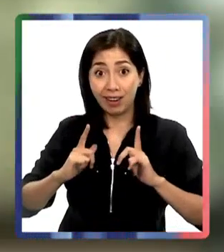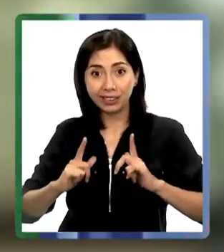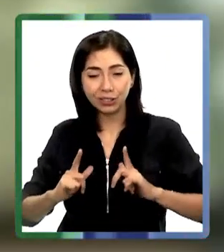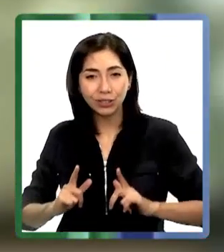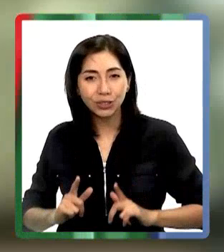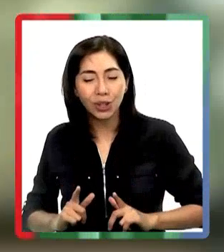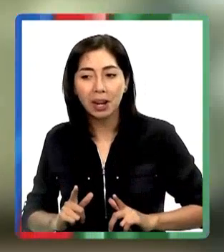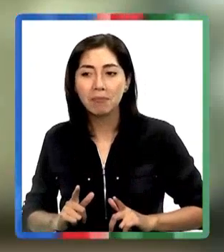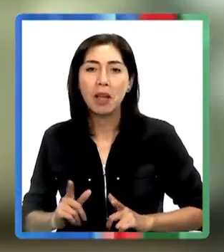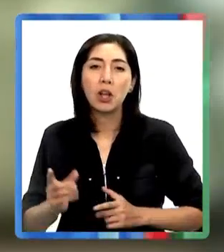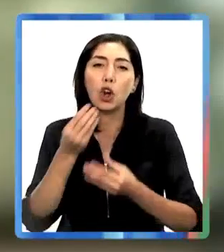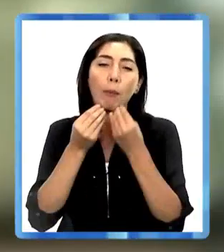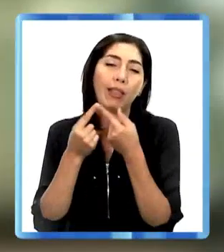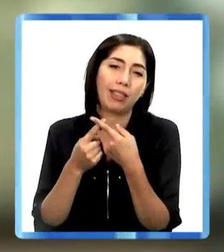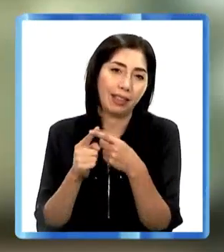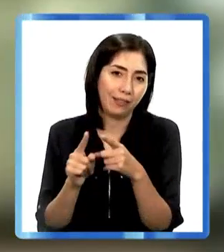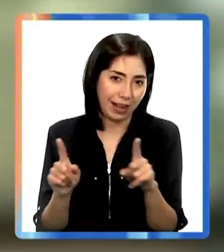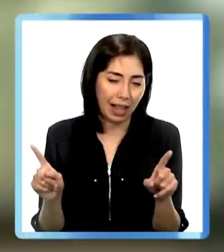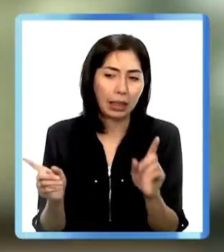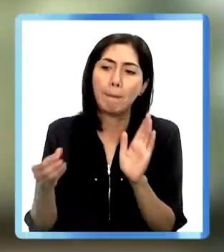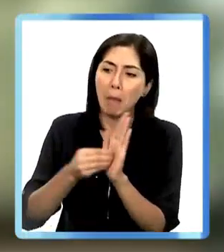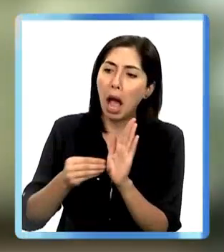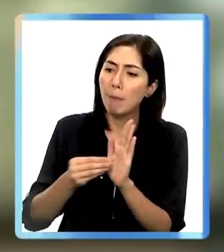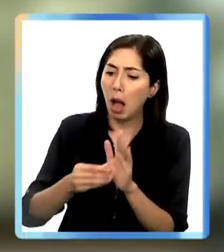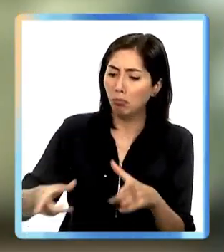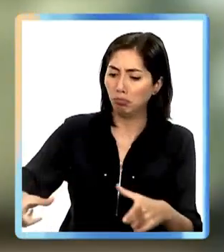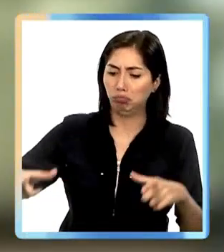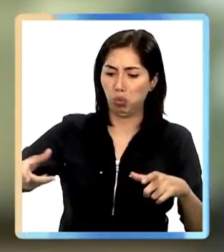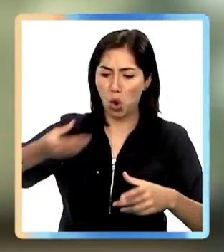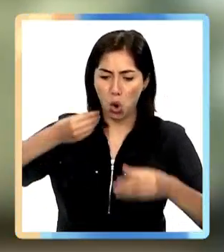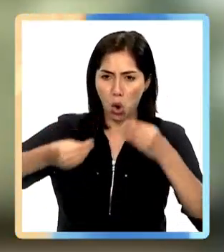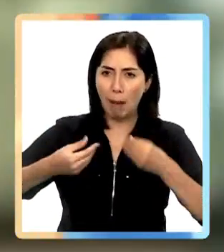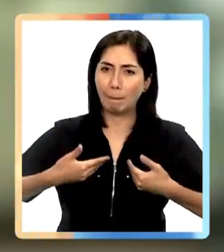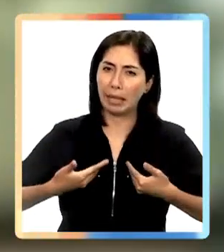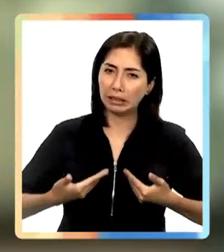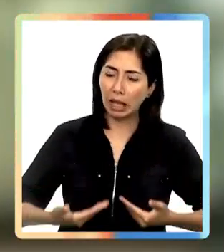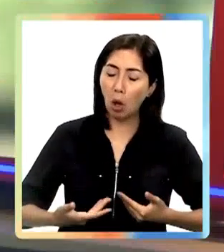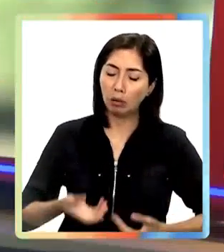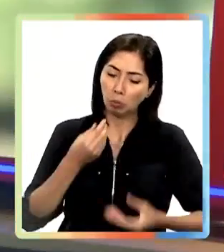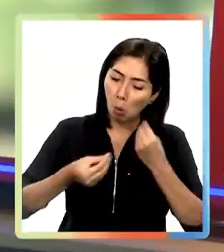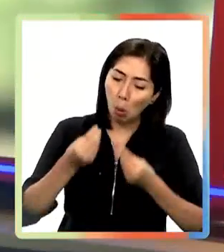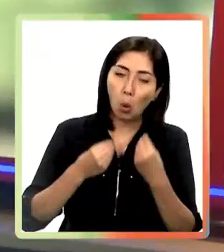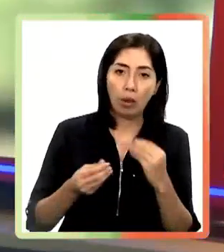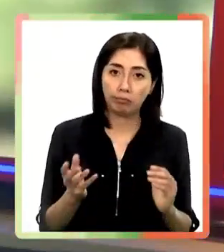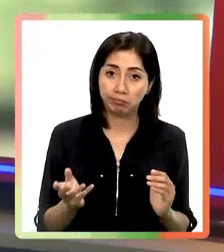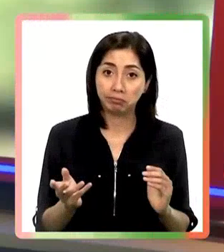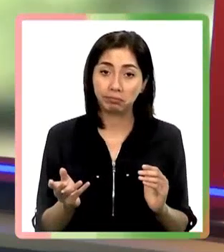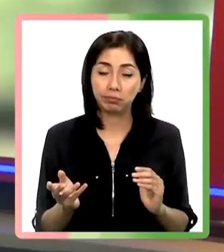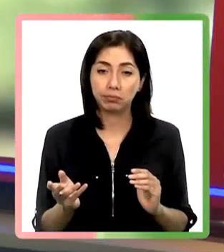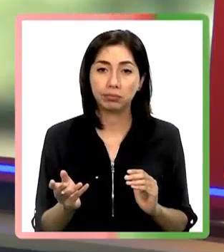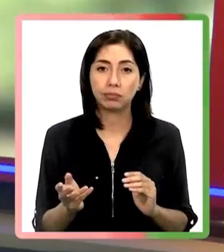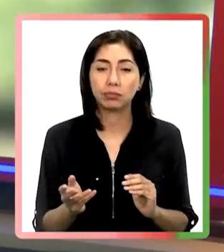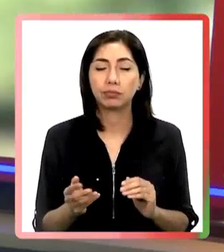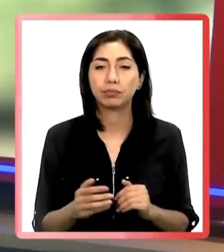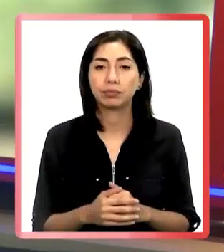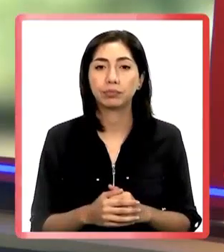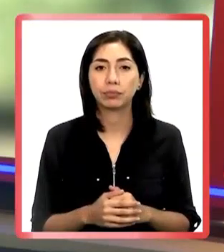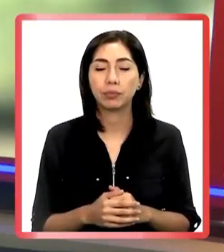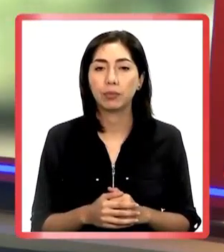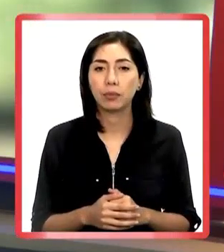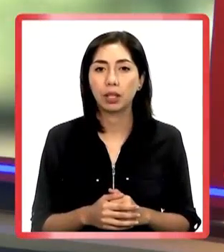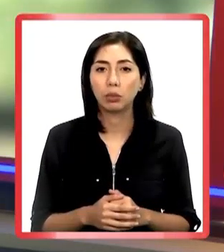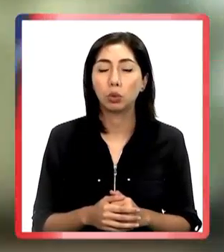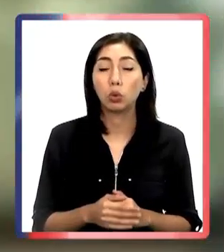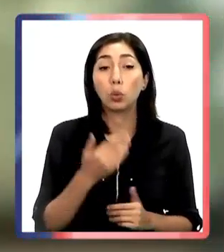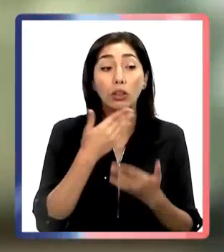vacaciones se come distinto, se come más, se puede comer más pesado además que